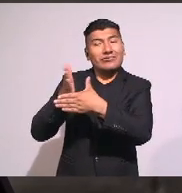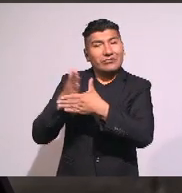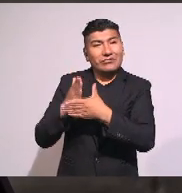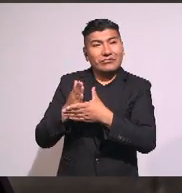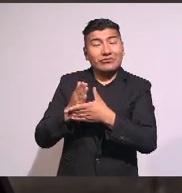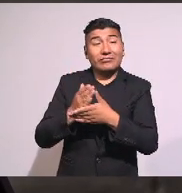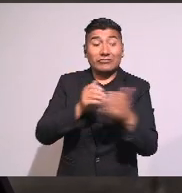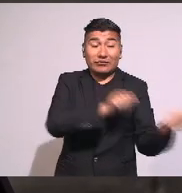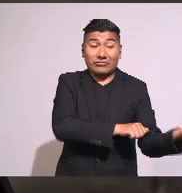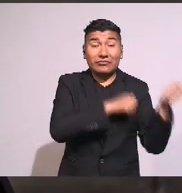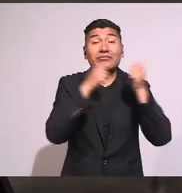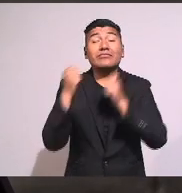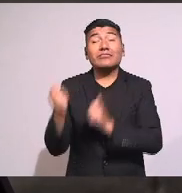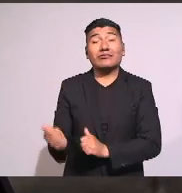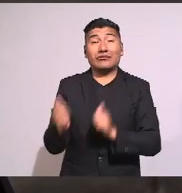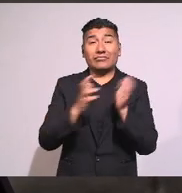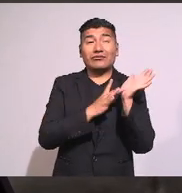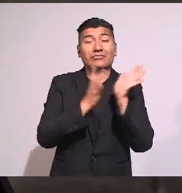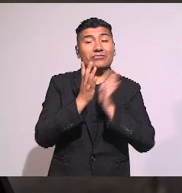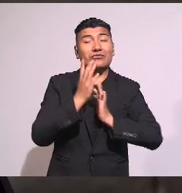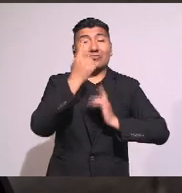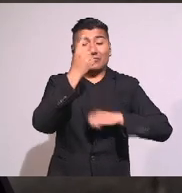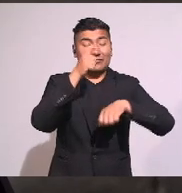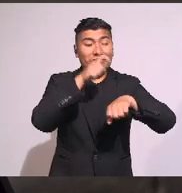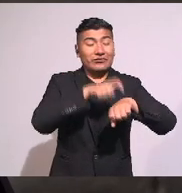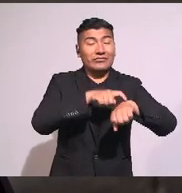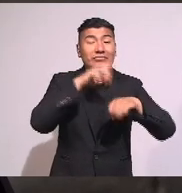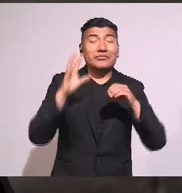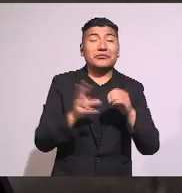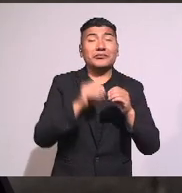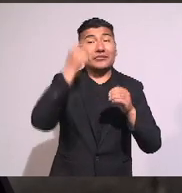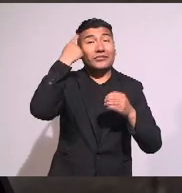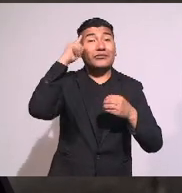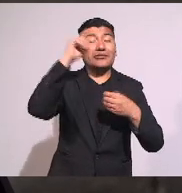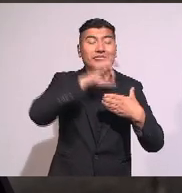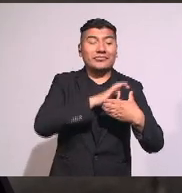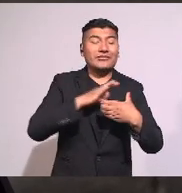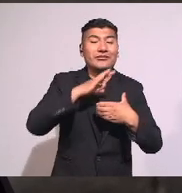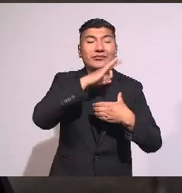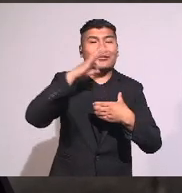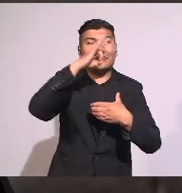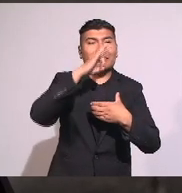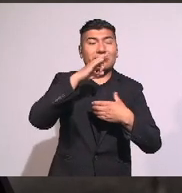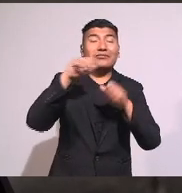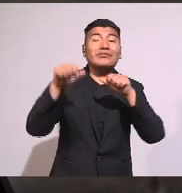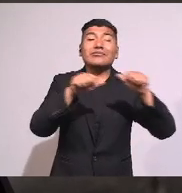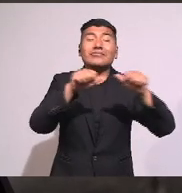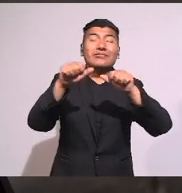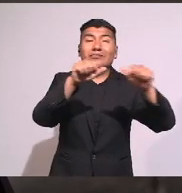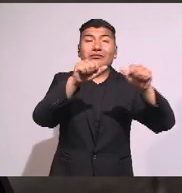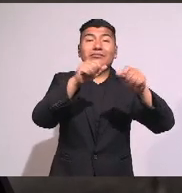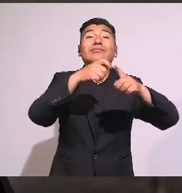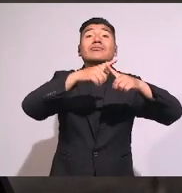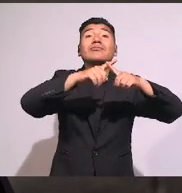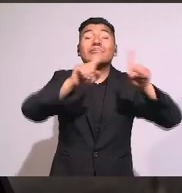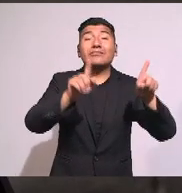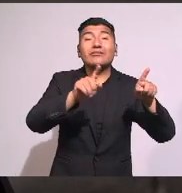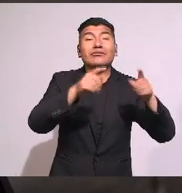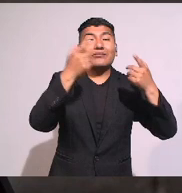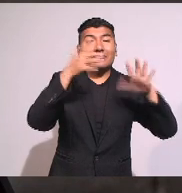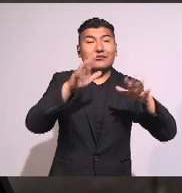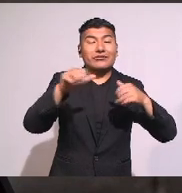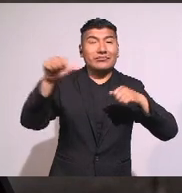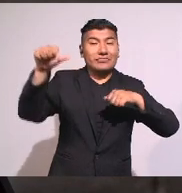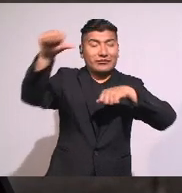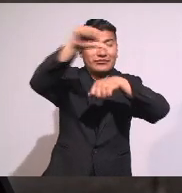El bautismo de Jesús es una ocasión más para que el Espíritu actúe, pero sobre todo